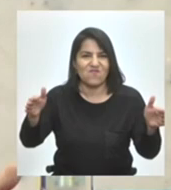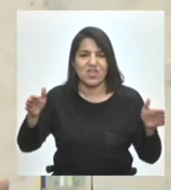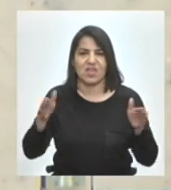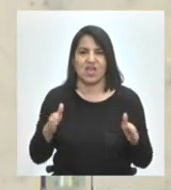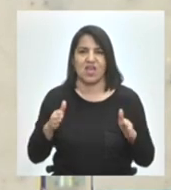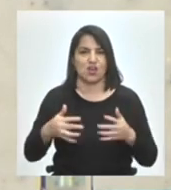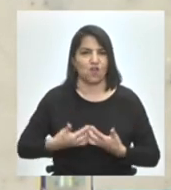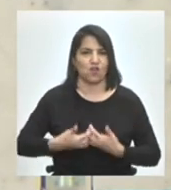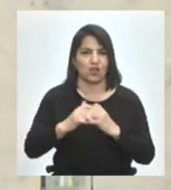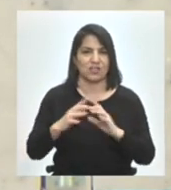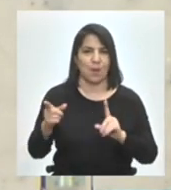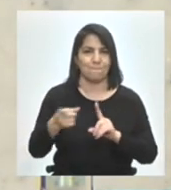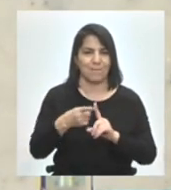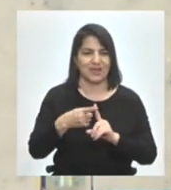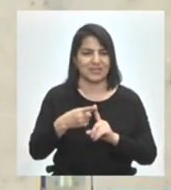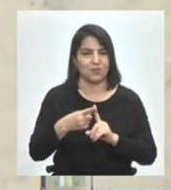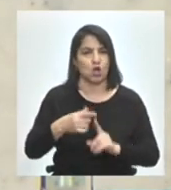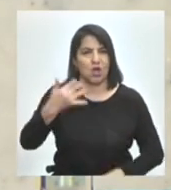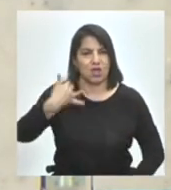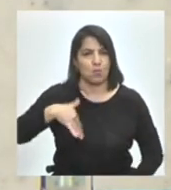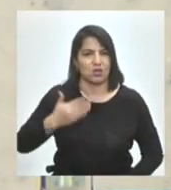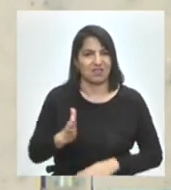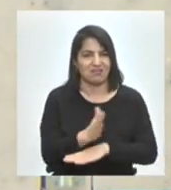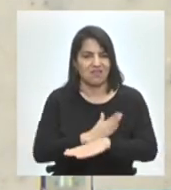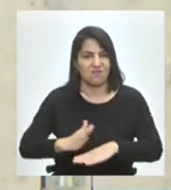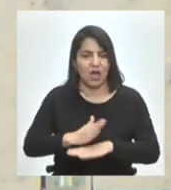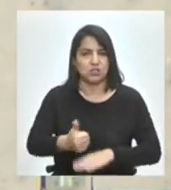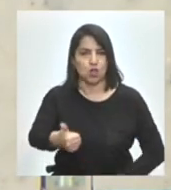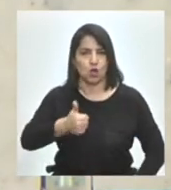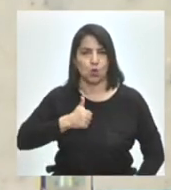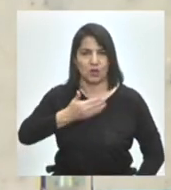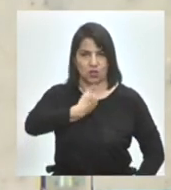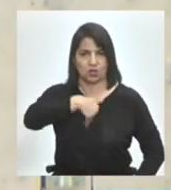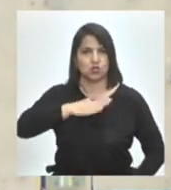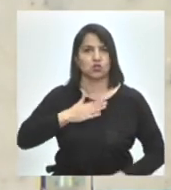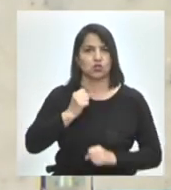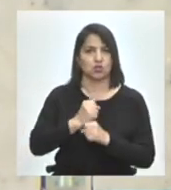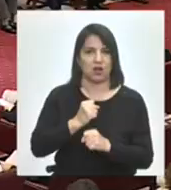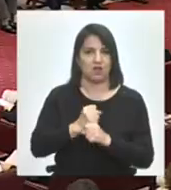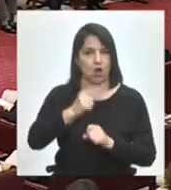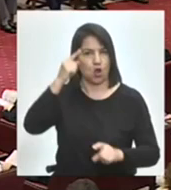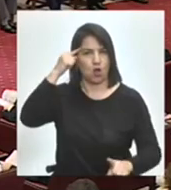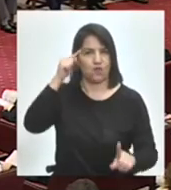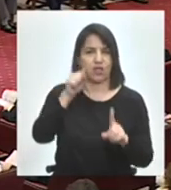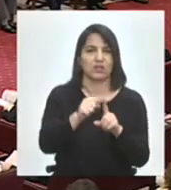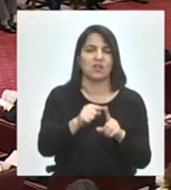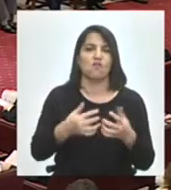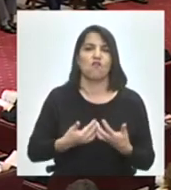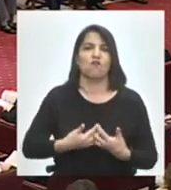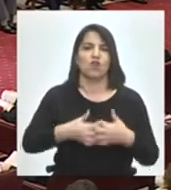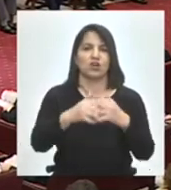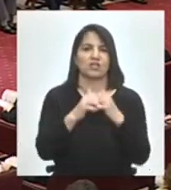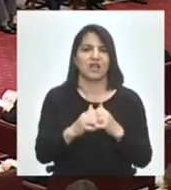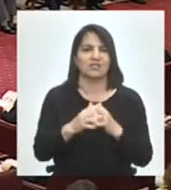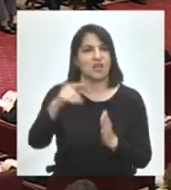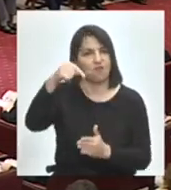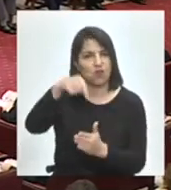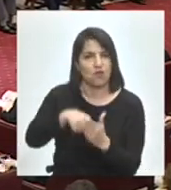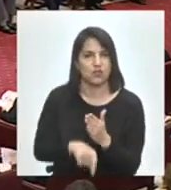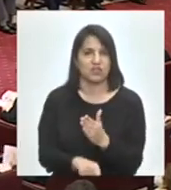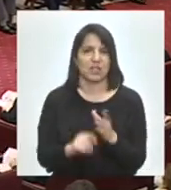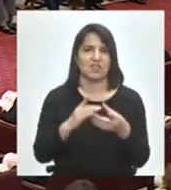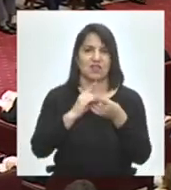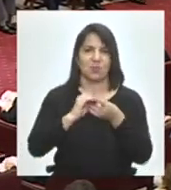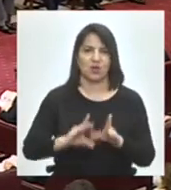la participación es un requisito básico para cumplir con nuestro deber y nuestro objetivo, que es fortalecer y profundizar la